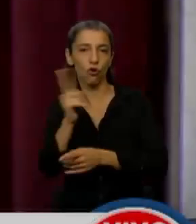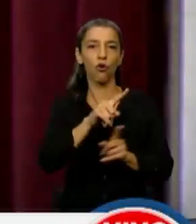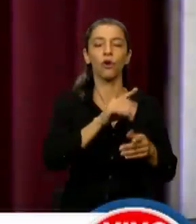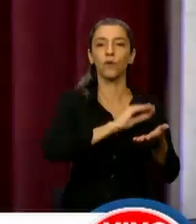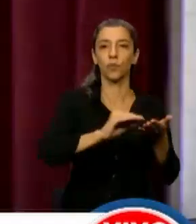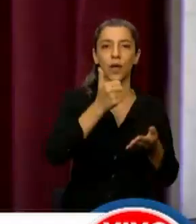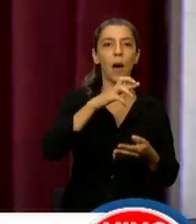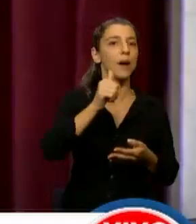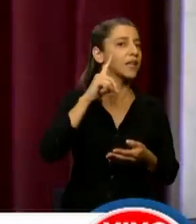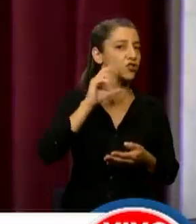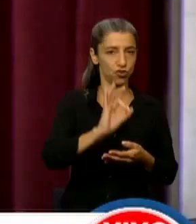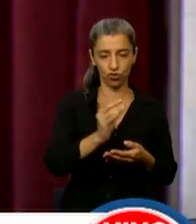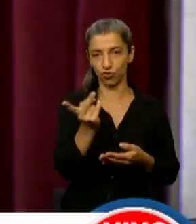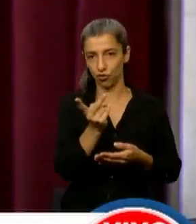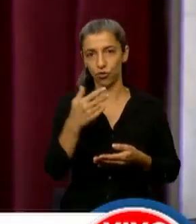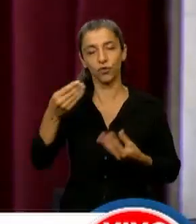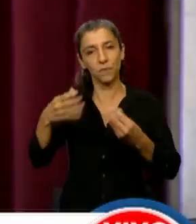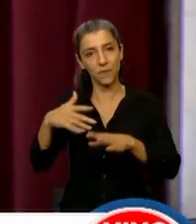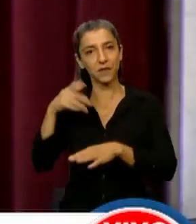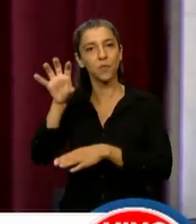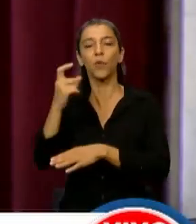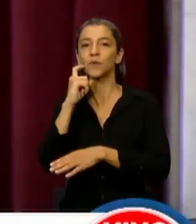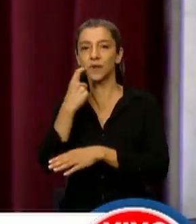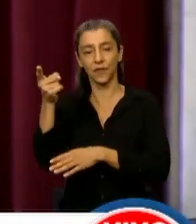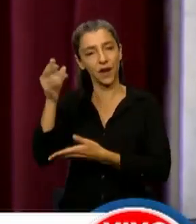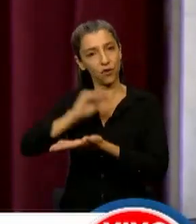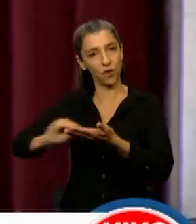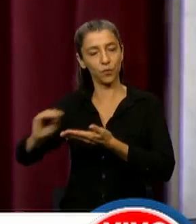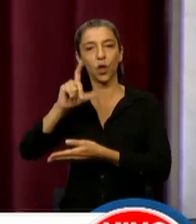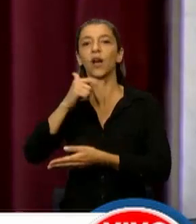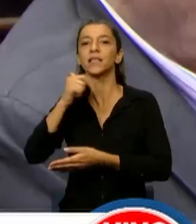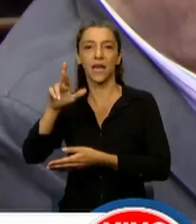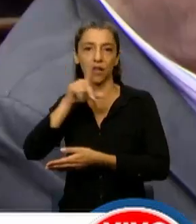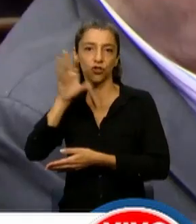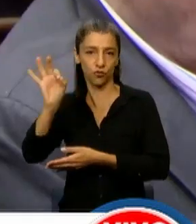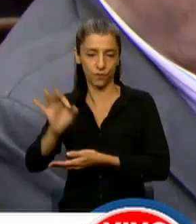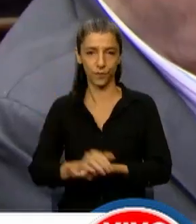En uso de la palabra, el diputado por la provincia de Entre Ríos, Marcelo Casareto.